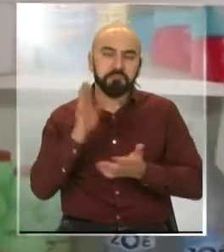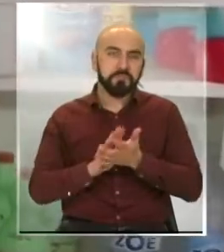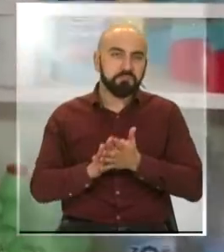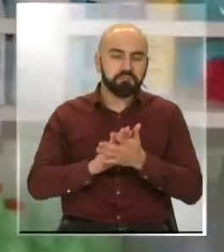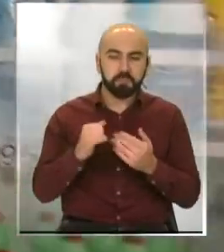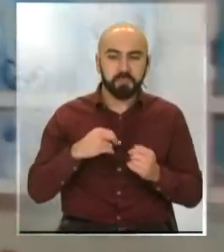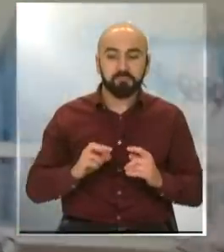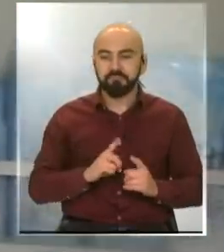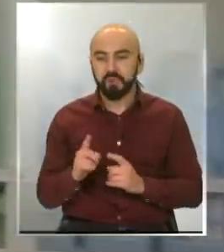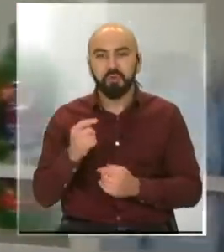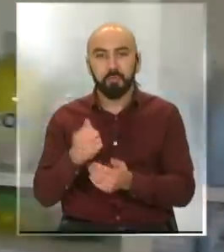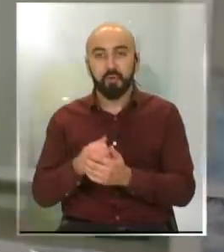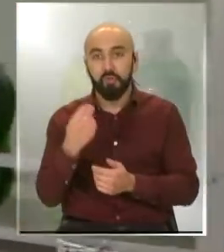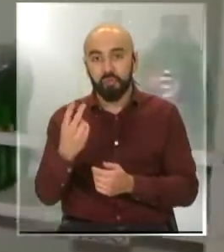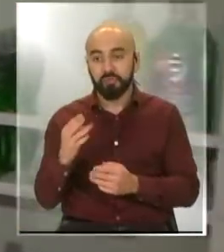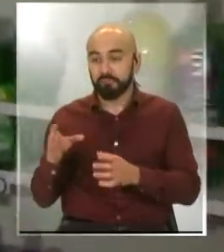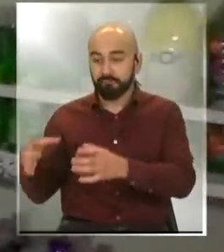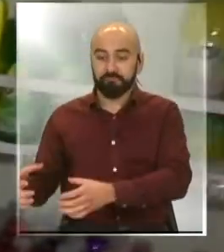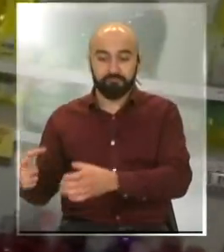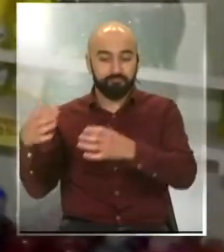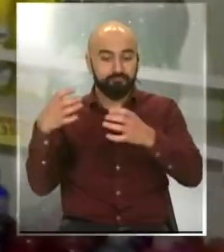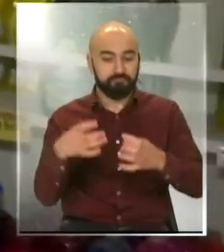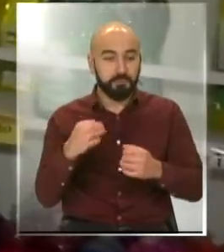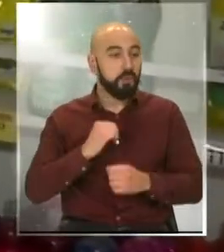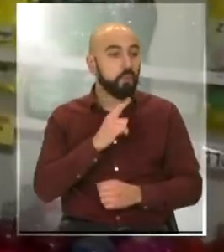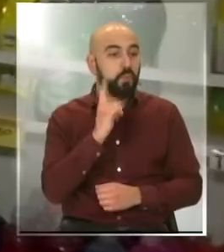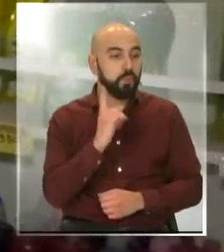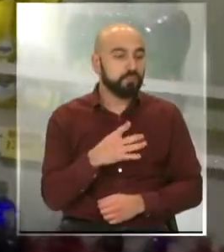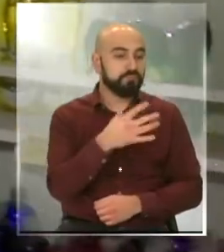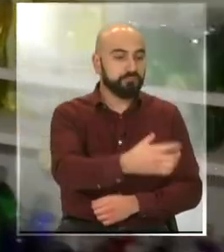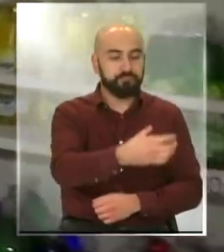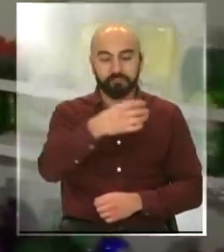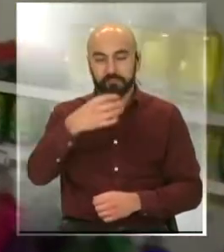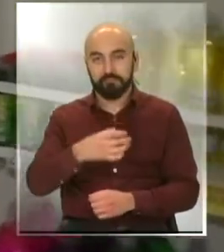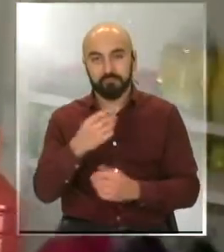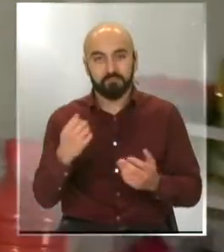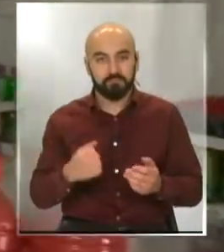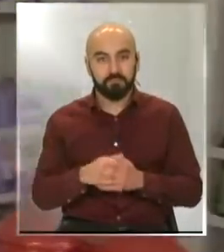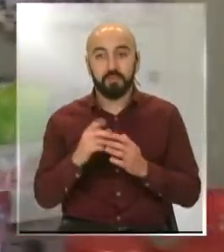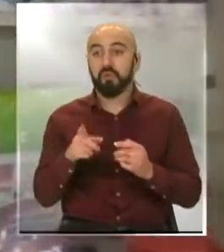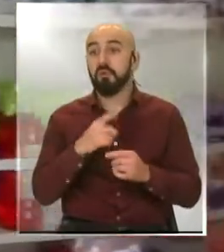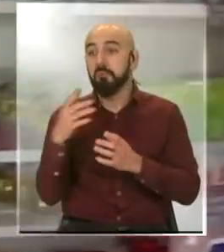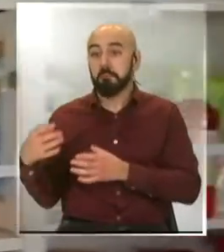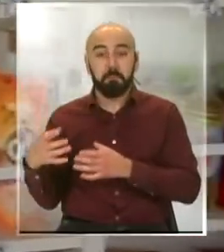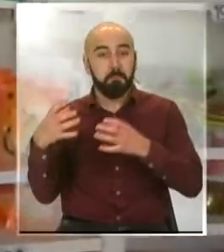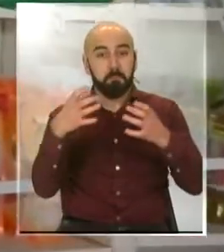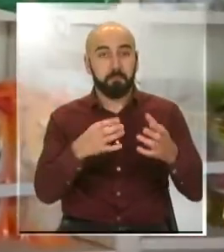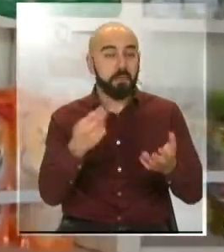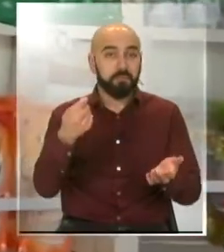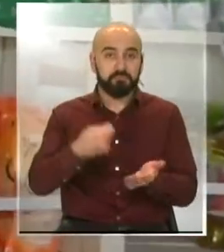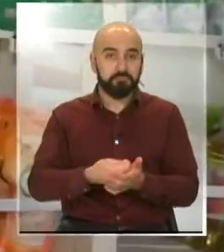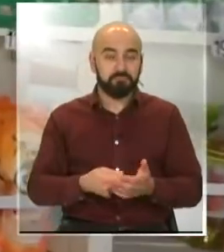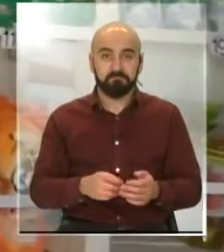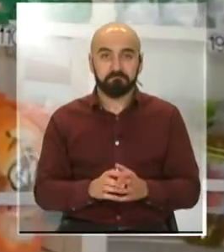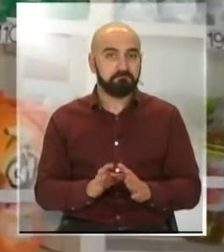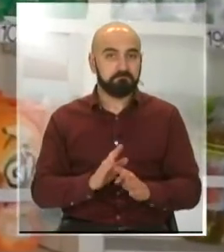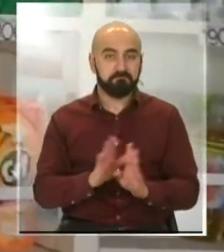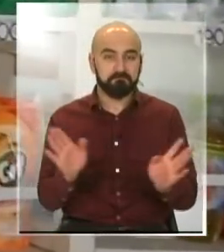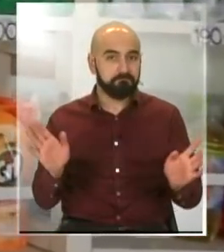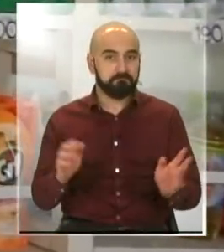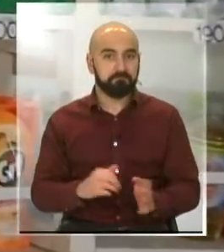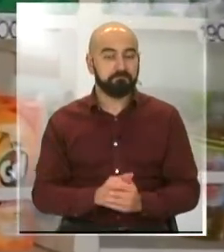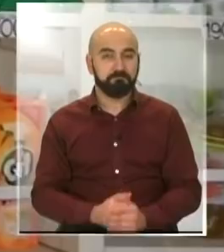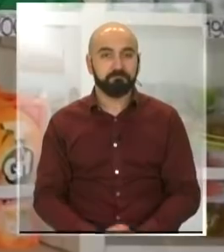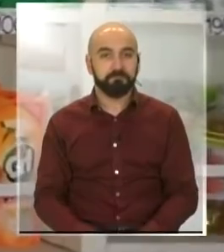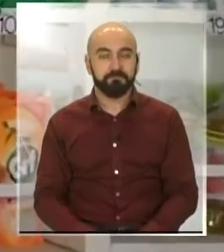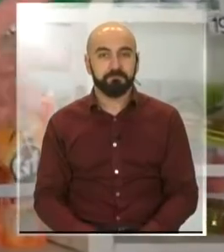ceras de esta, una cera de esta. Y me lo dio allá y me canceló. Eso es lo que